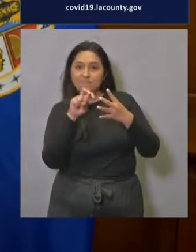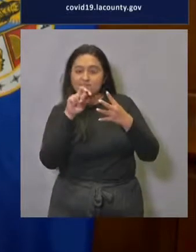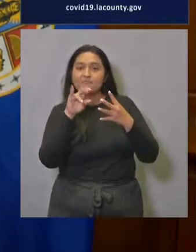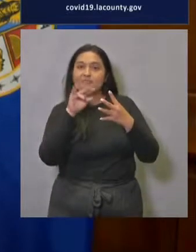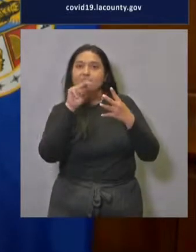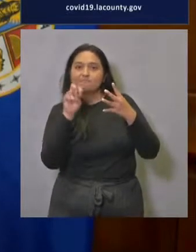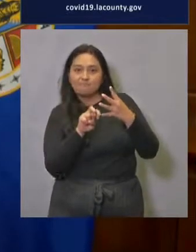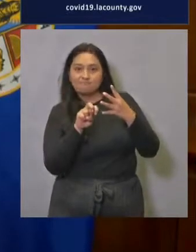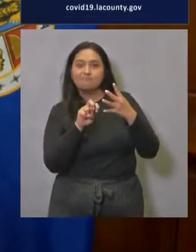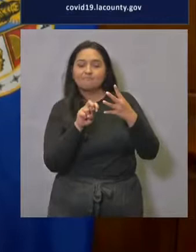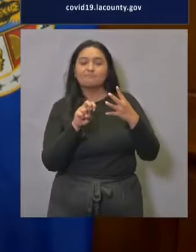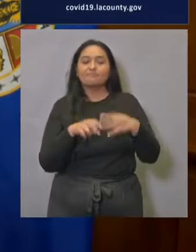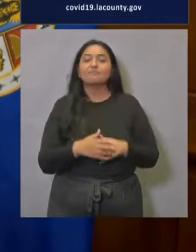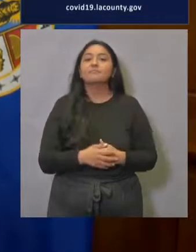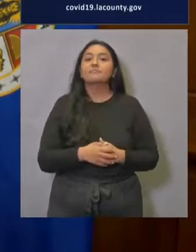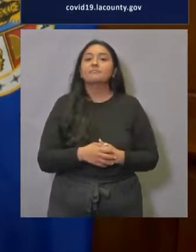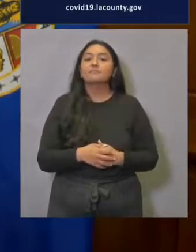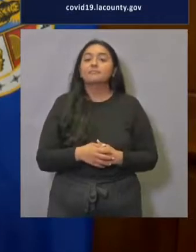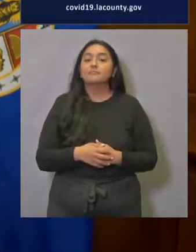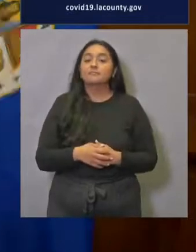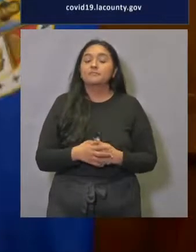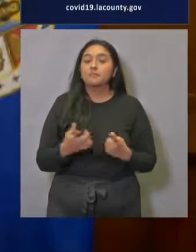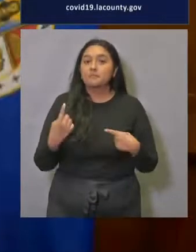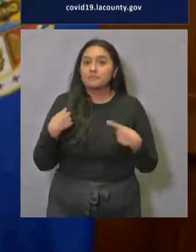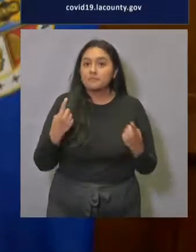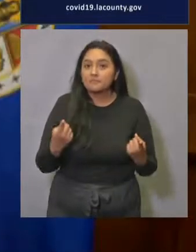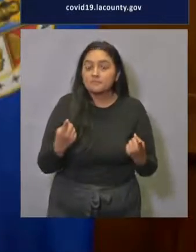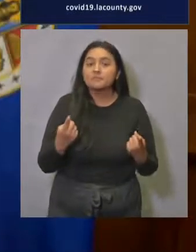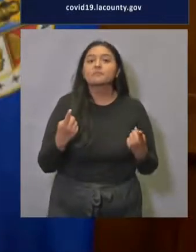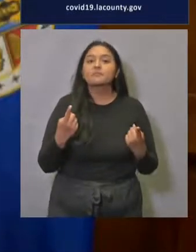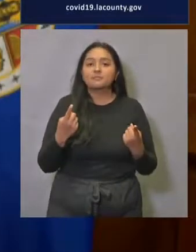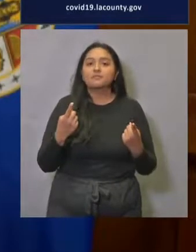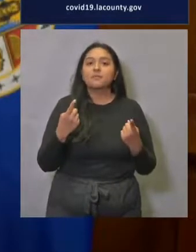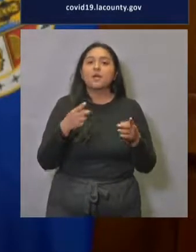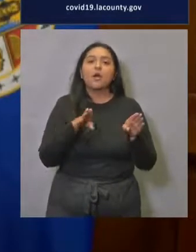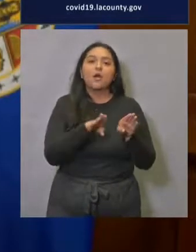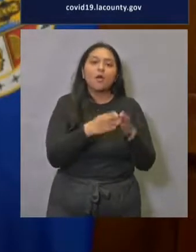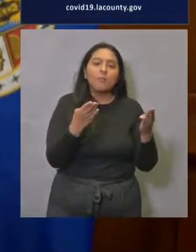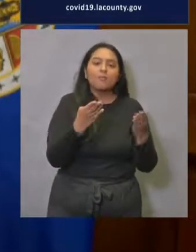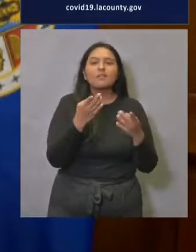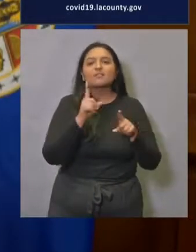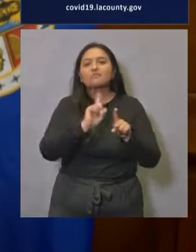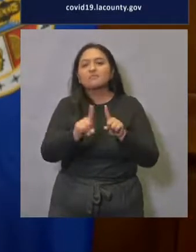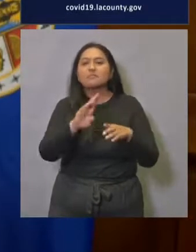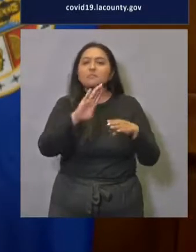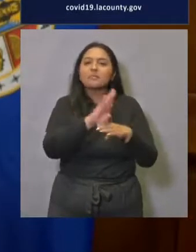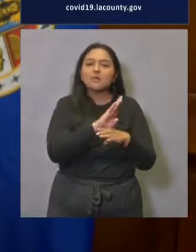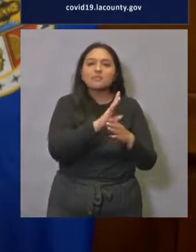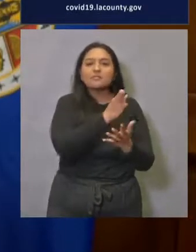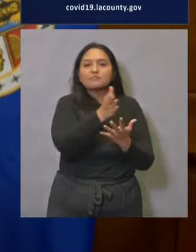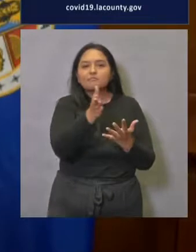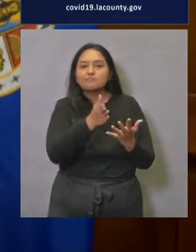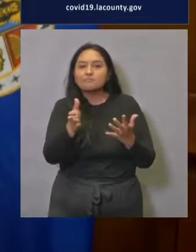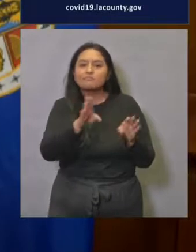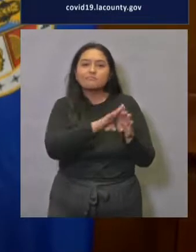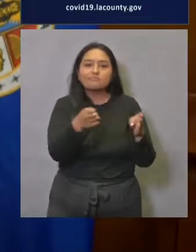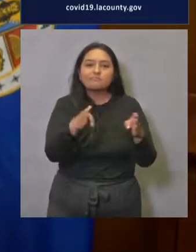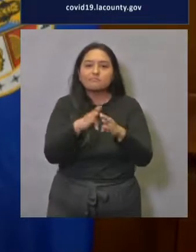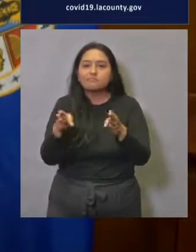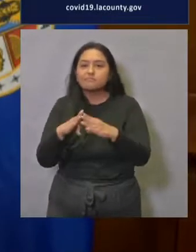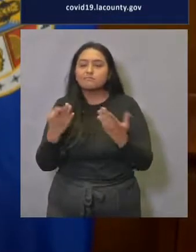rojo. Durante este tiempo, hemos abierto varios negocios, incluyendo restaurantes, bares,